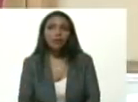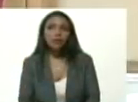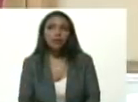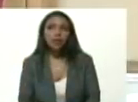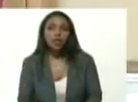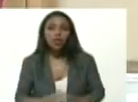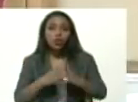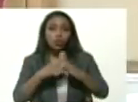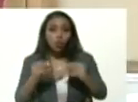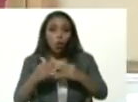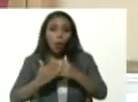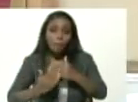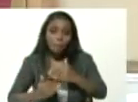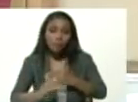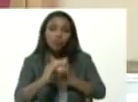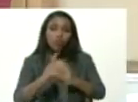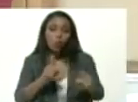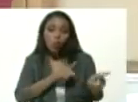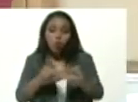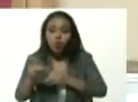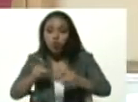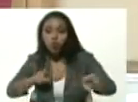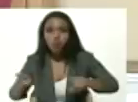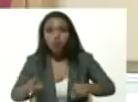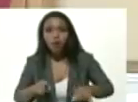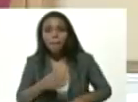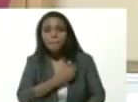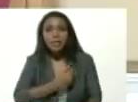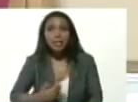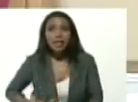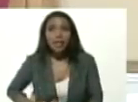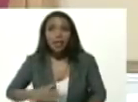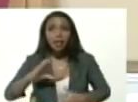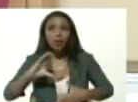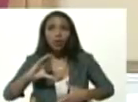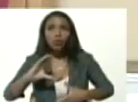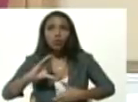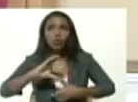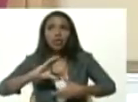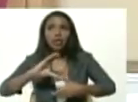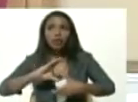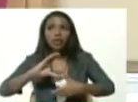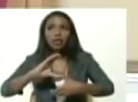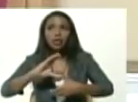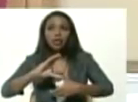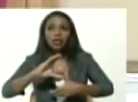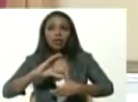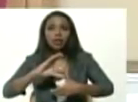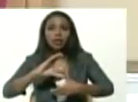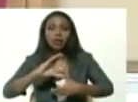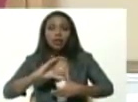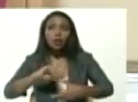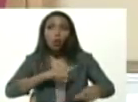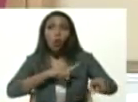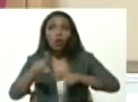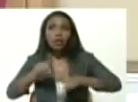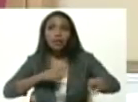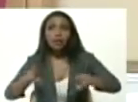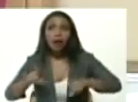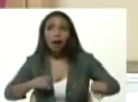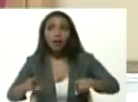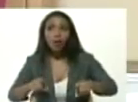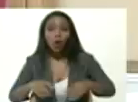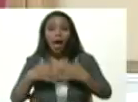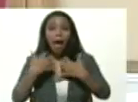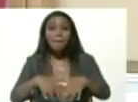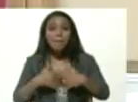Todos los planes. Hay que coordinar, presidente de Conatel, muy importante coordinar con las empresas